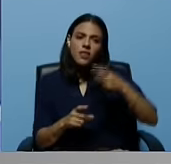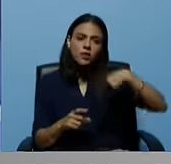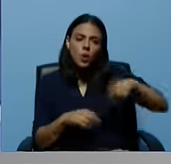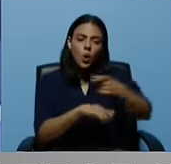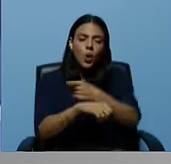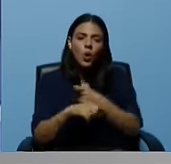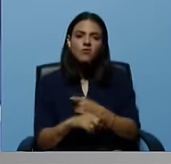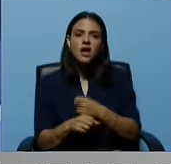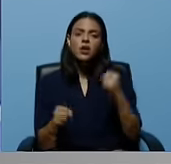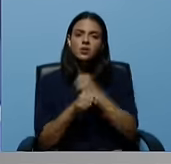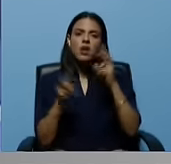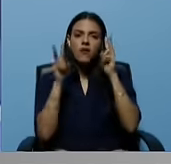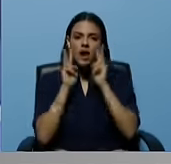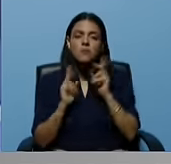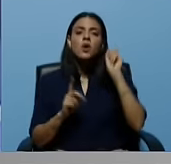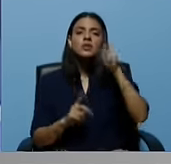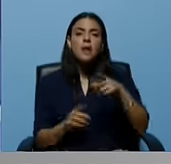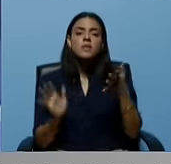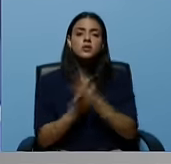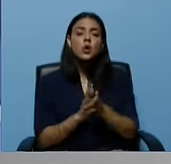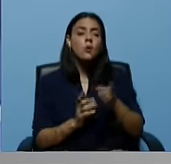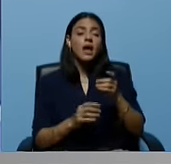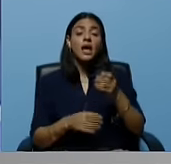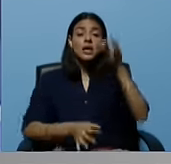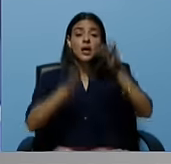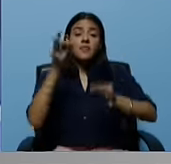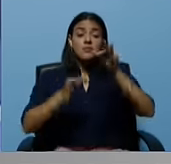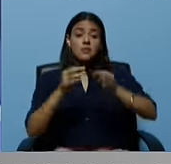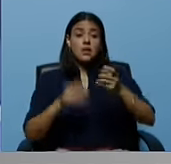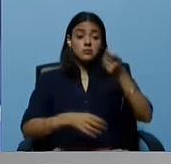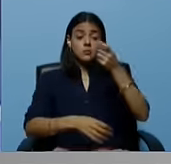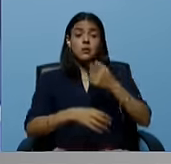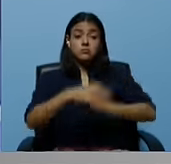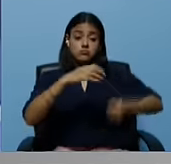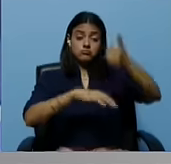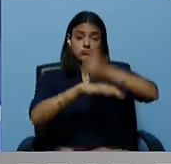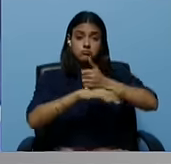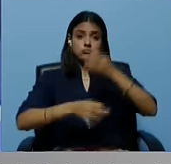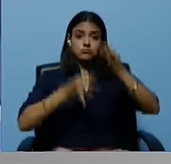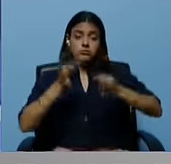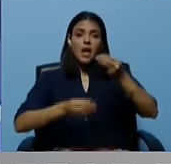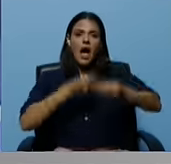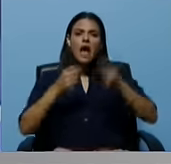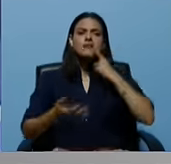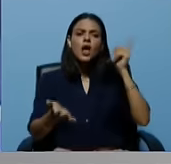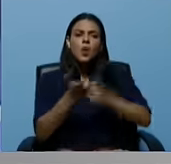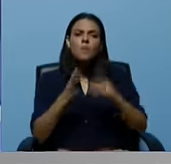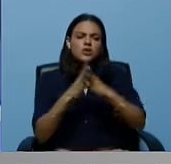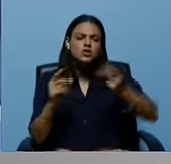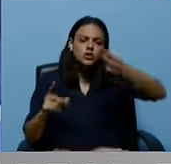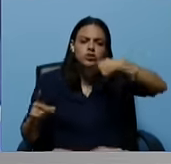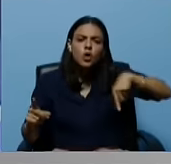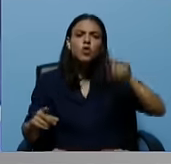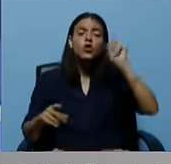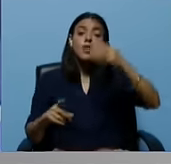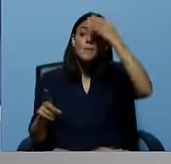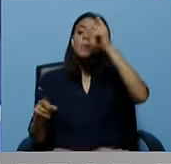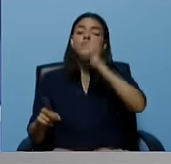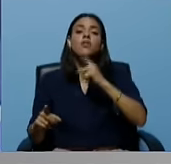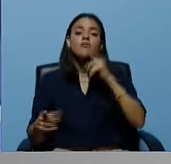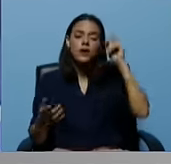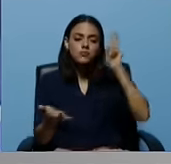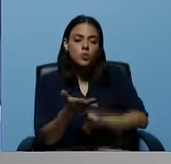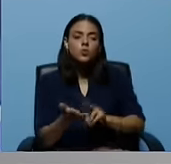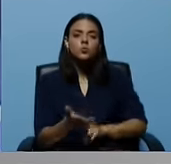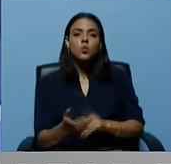Venezuela e incluso la sentencia de la Sala Electoral, que es de obligatorio cumplimiento para todos, incluido González Urrutia, como lo reconoce